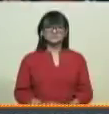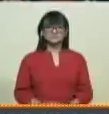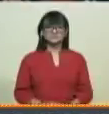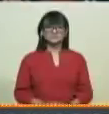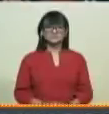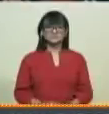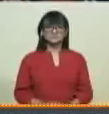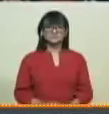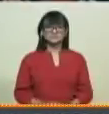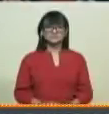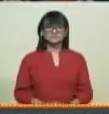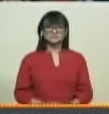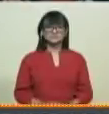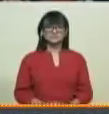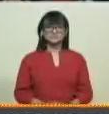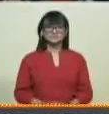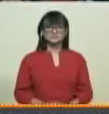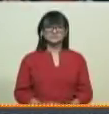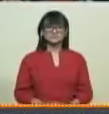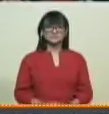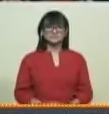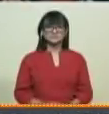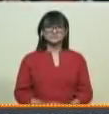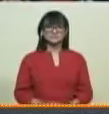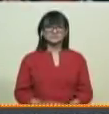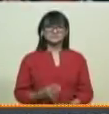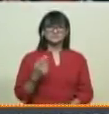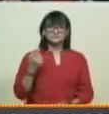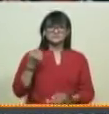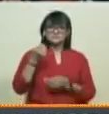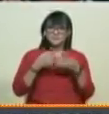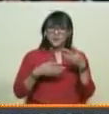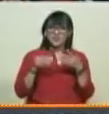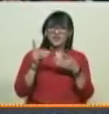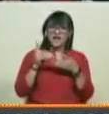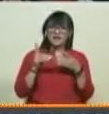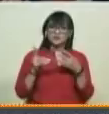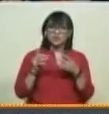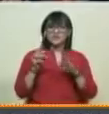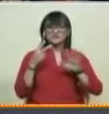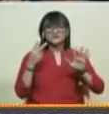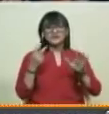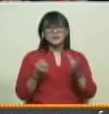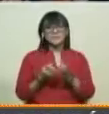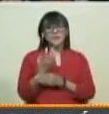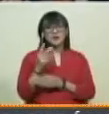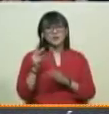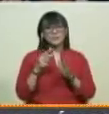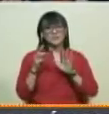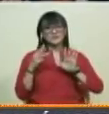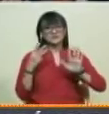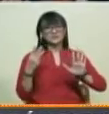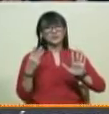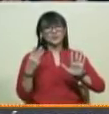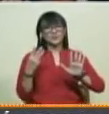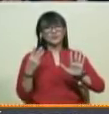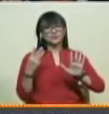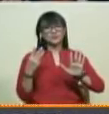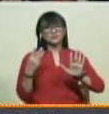y según los datos el 17 de mayo el 18 ya ha realizado